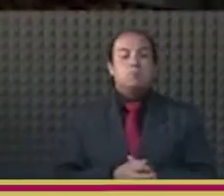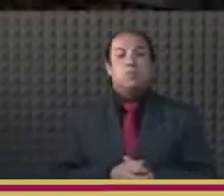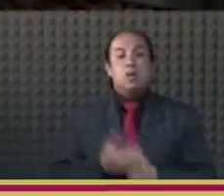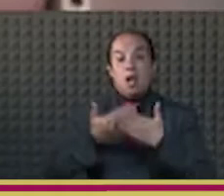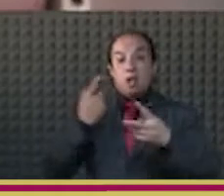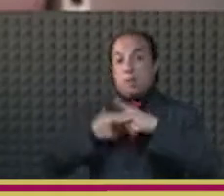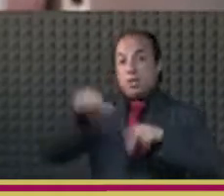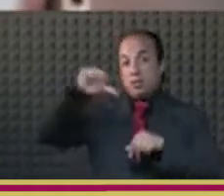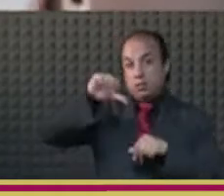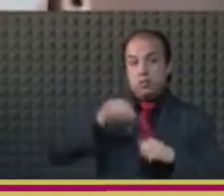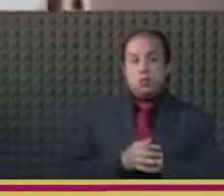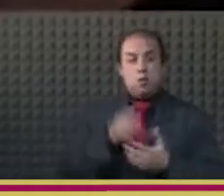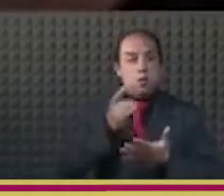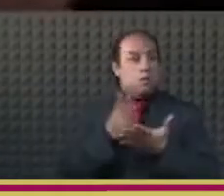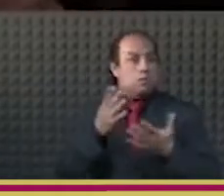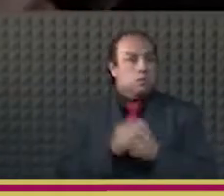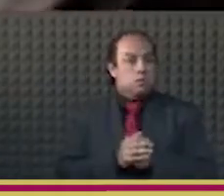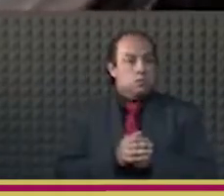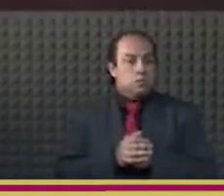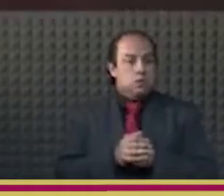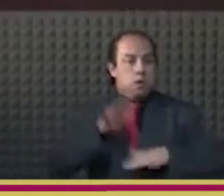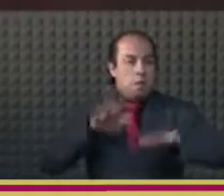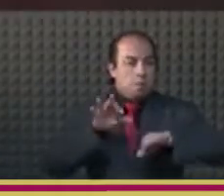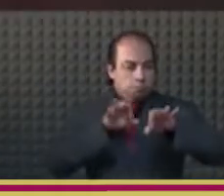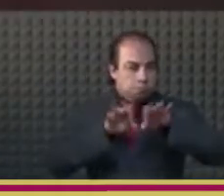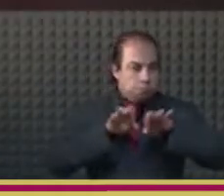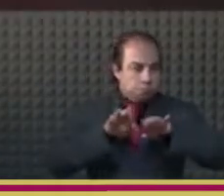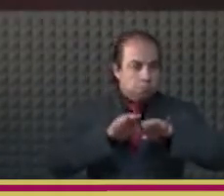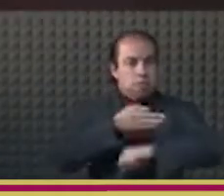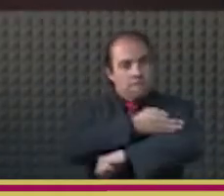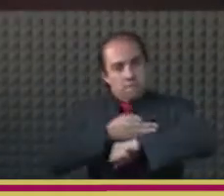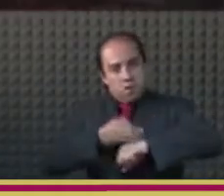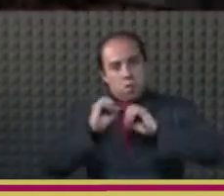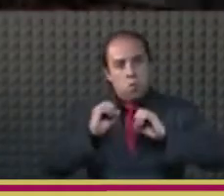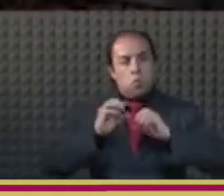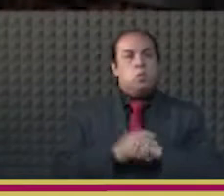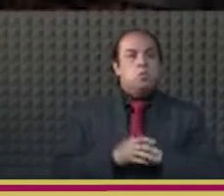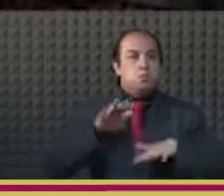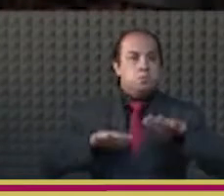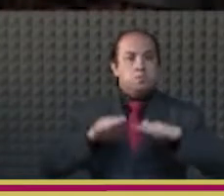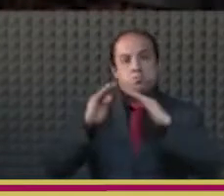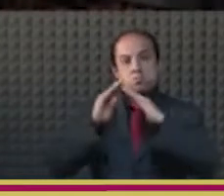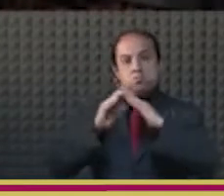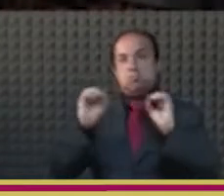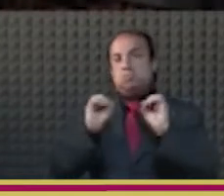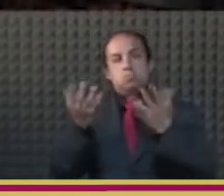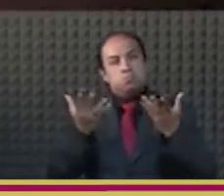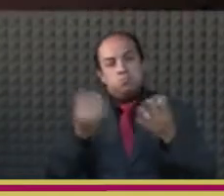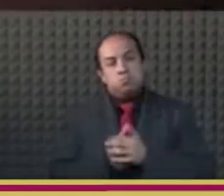aquí, solamente estaba de momento laborando con mi familia o de momento estaba en casa sin hacer